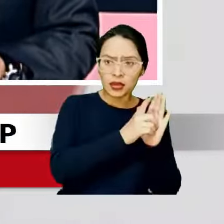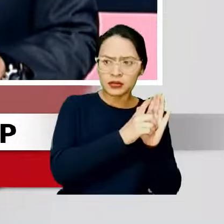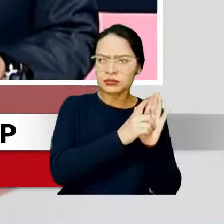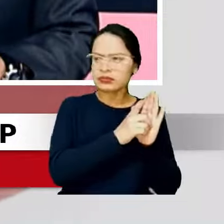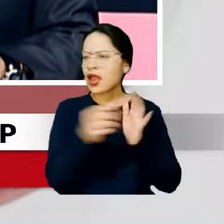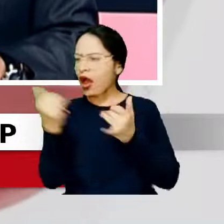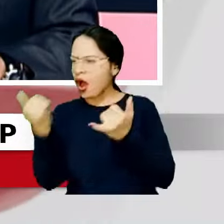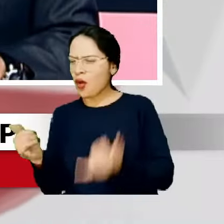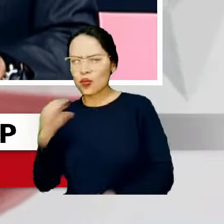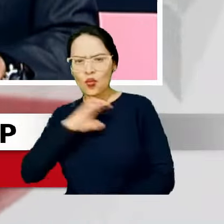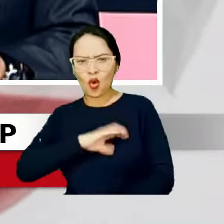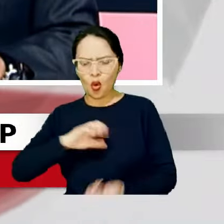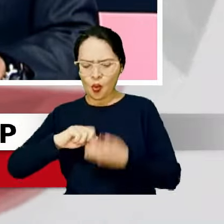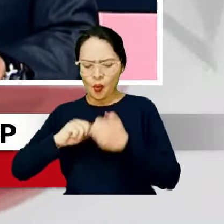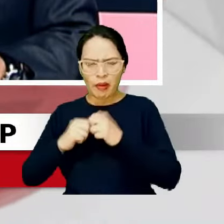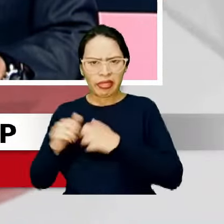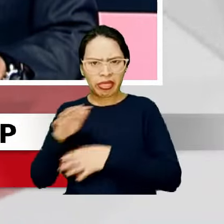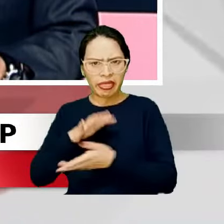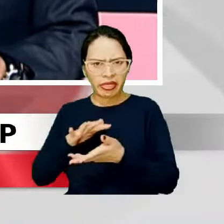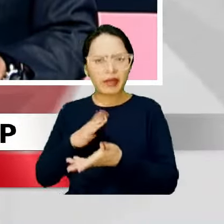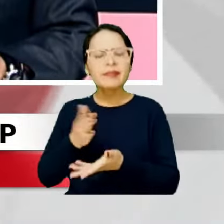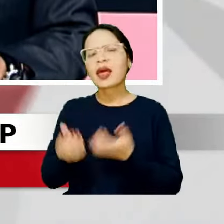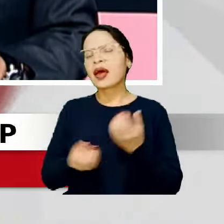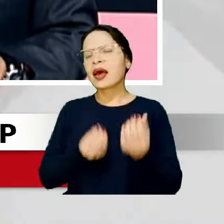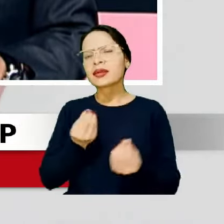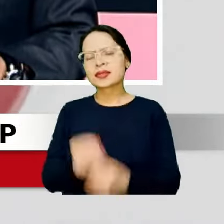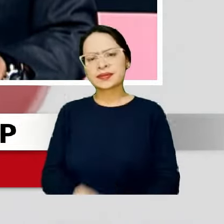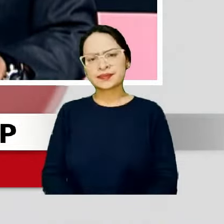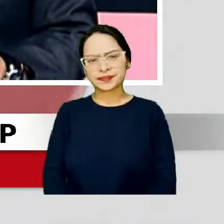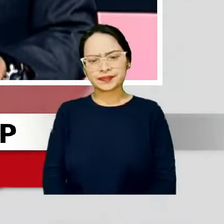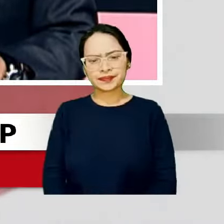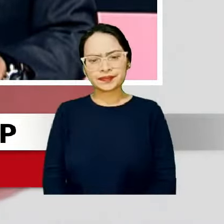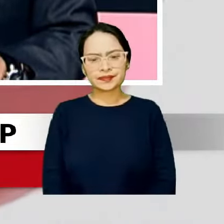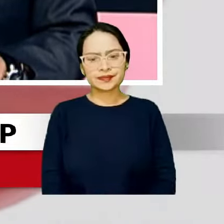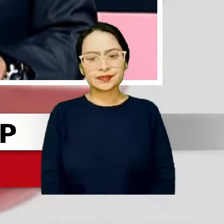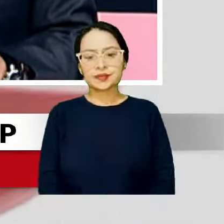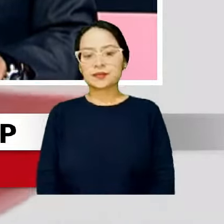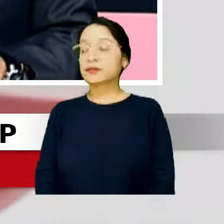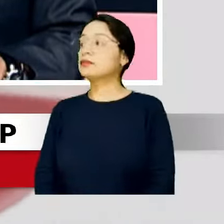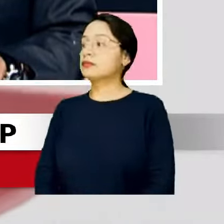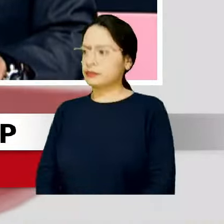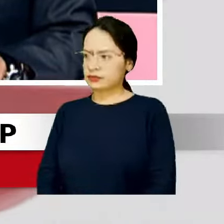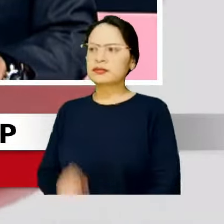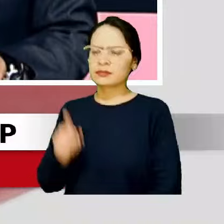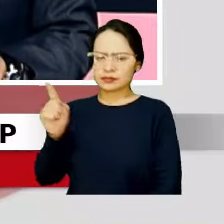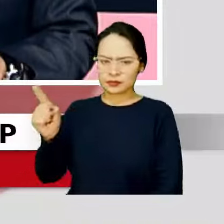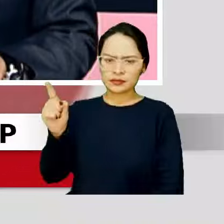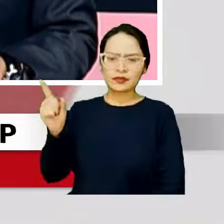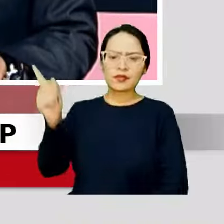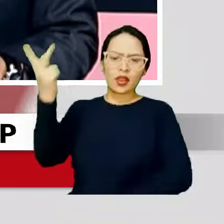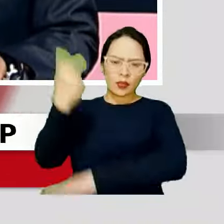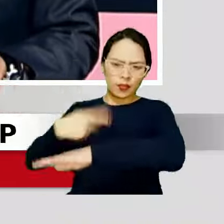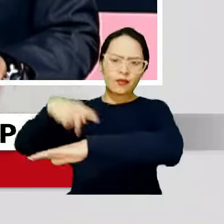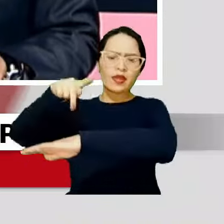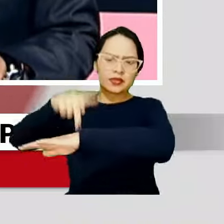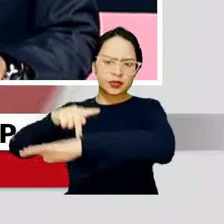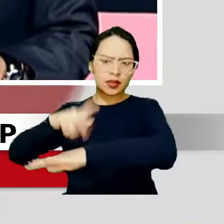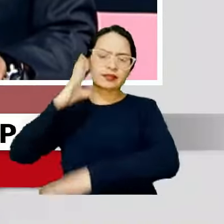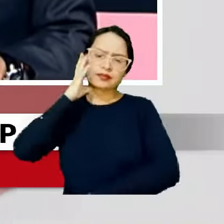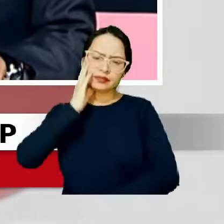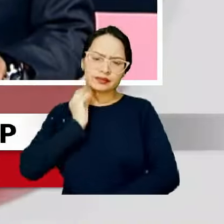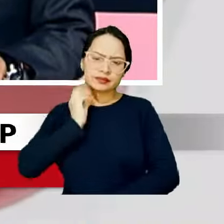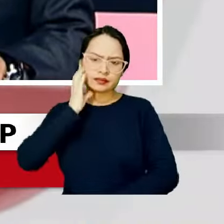Cuenca. Claro que sí, y me alegra, Marcelo, tu pregunta. Tú eres un jurista además de mucha relevancia a nivel local y conoces de